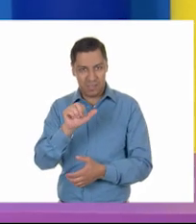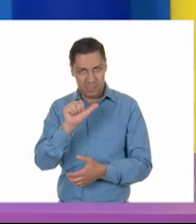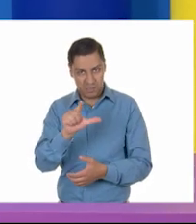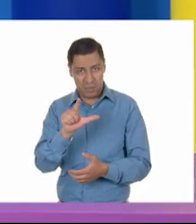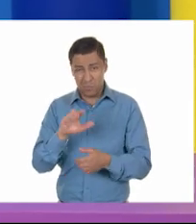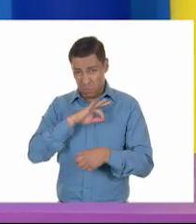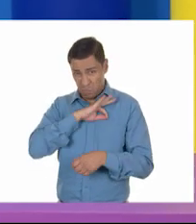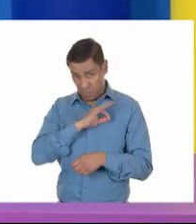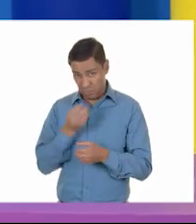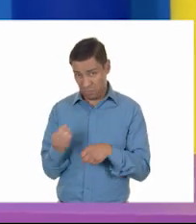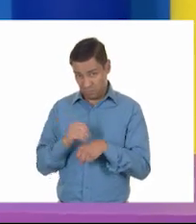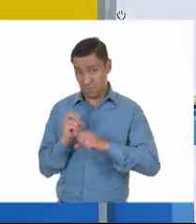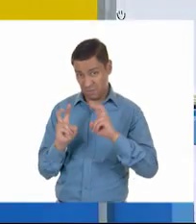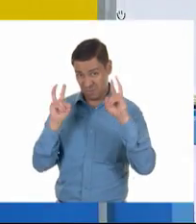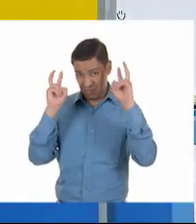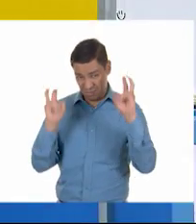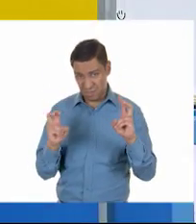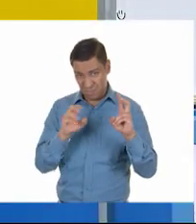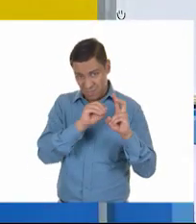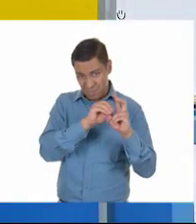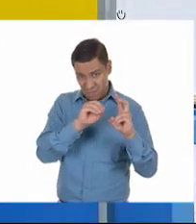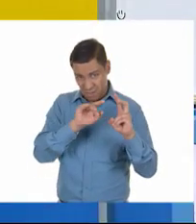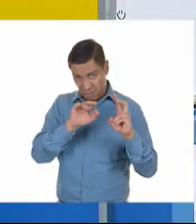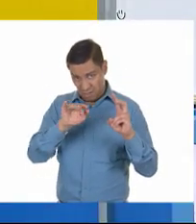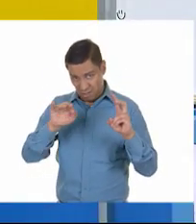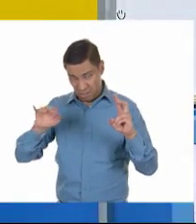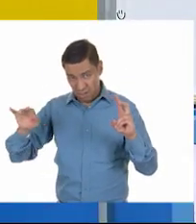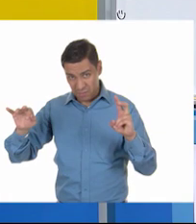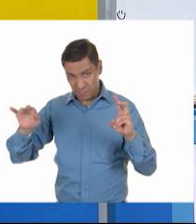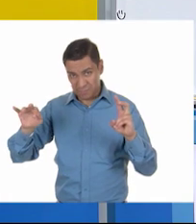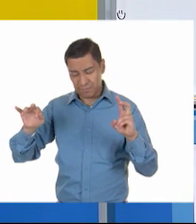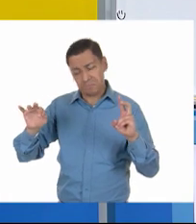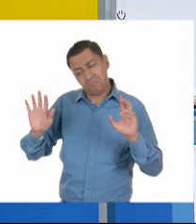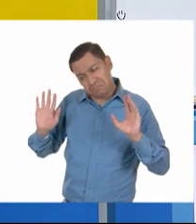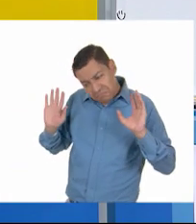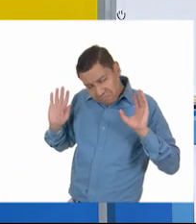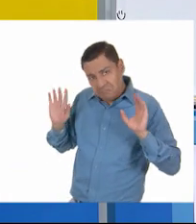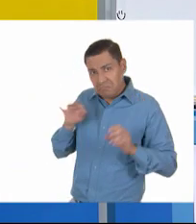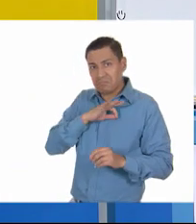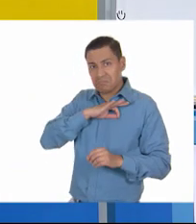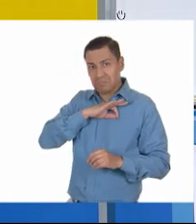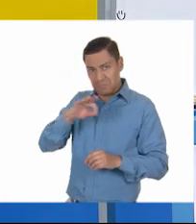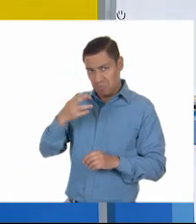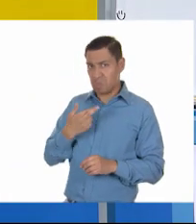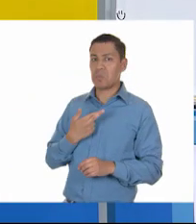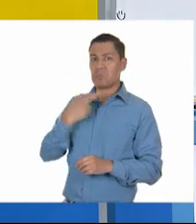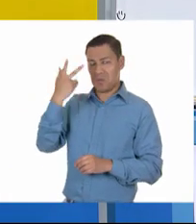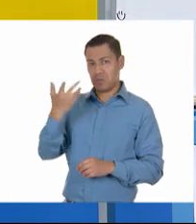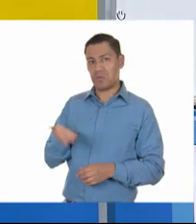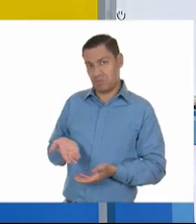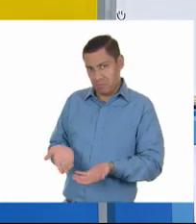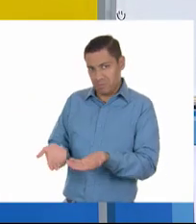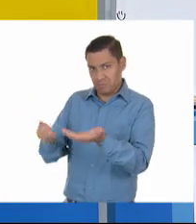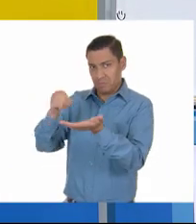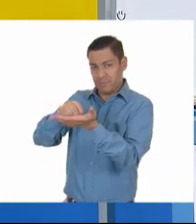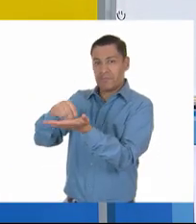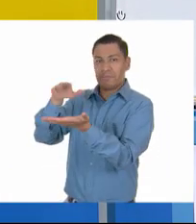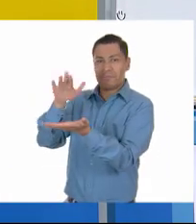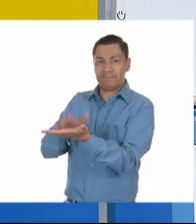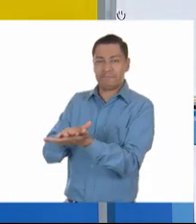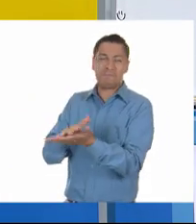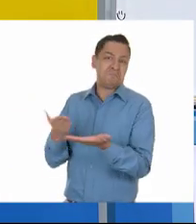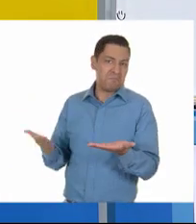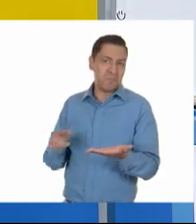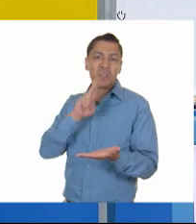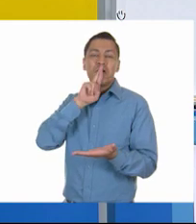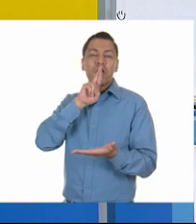comillas? Pues sí, la verdad es que esa es una excelente solución, Raulito. Y me parece muy bien si pones esa parte